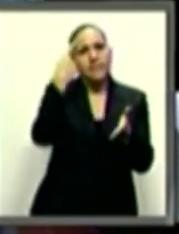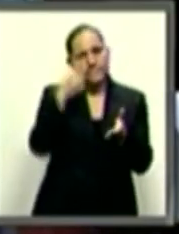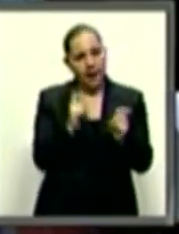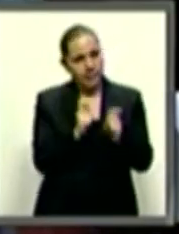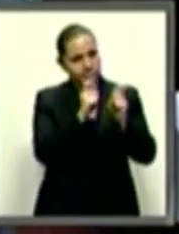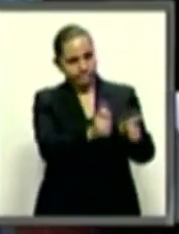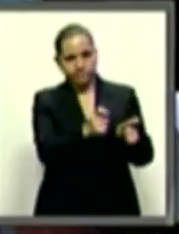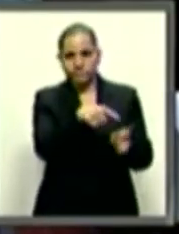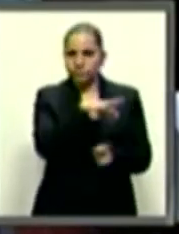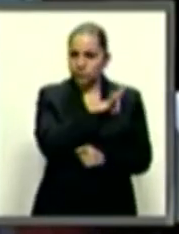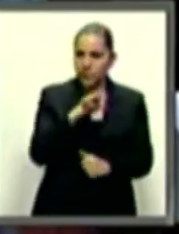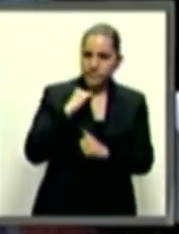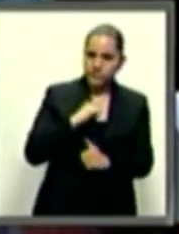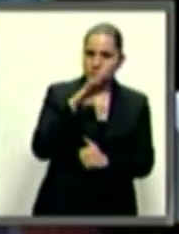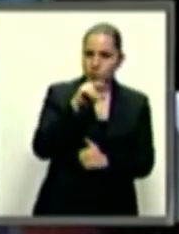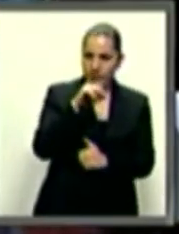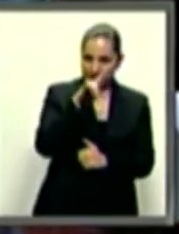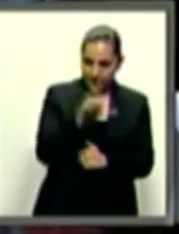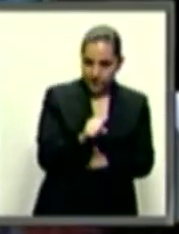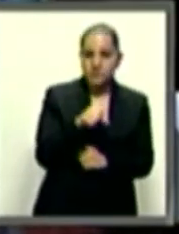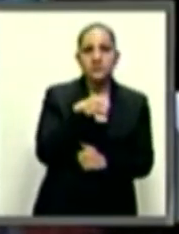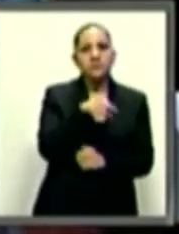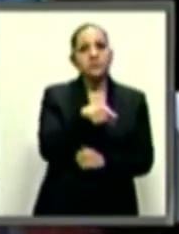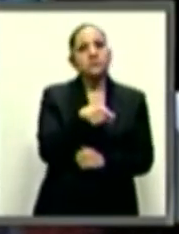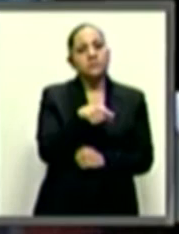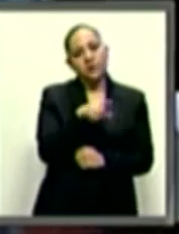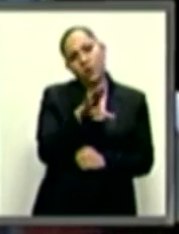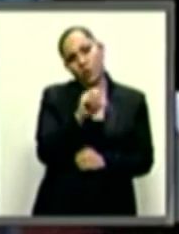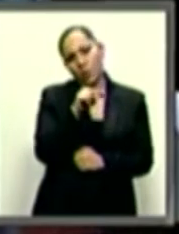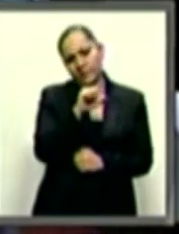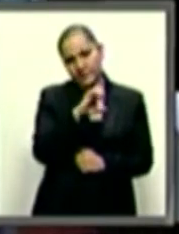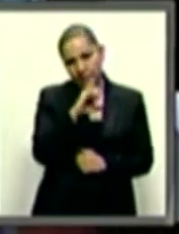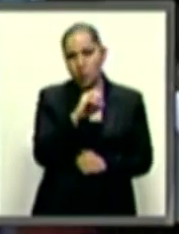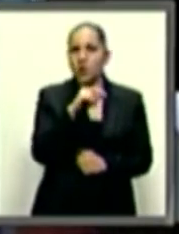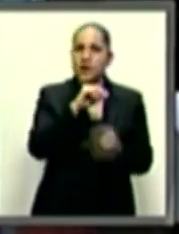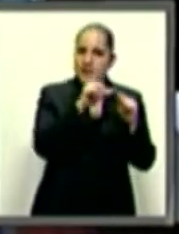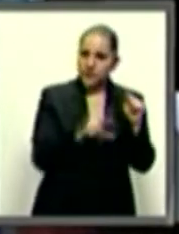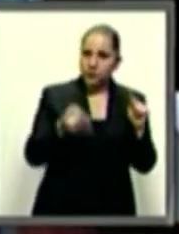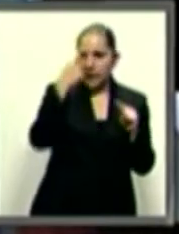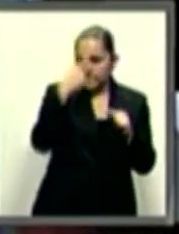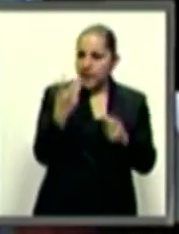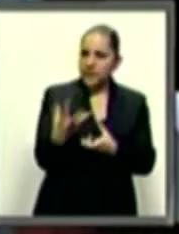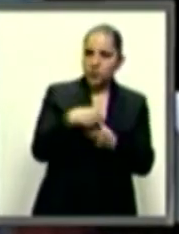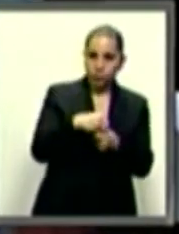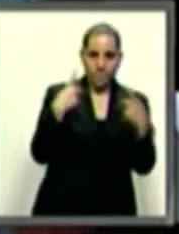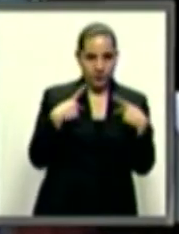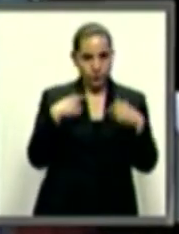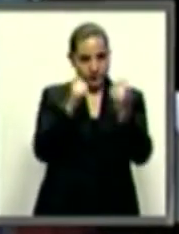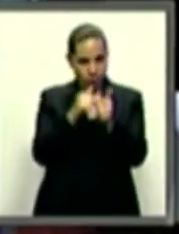del Consejo Nacional para el Desarrollo la inclusión y la inclusión de las personas con